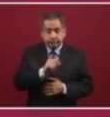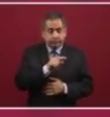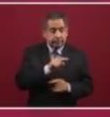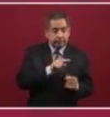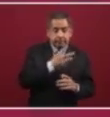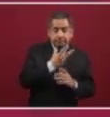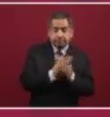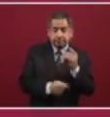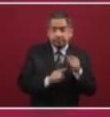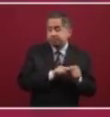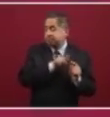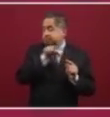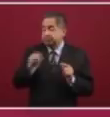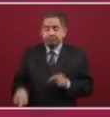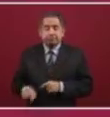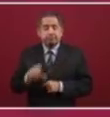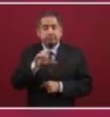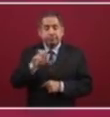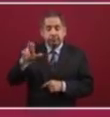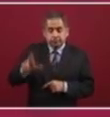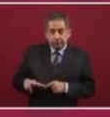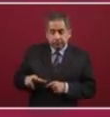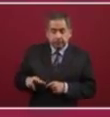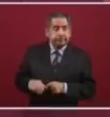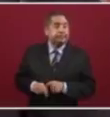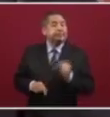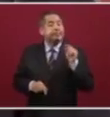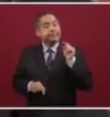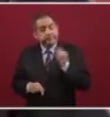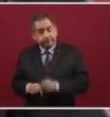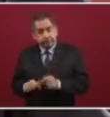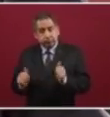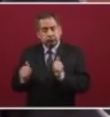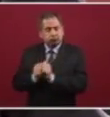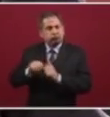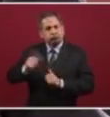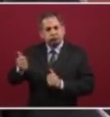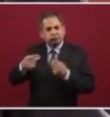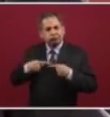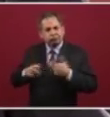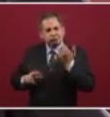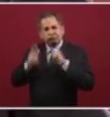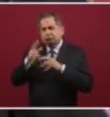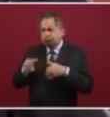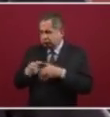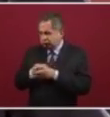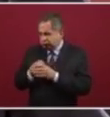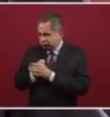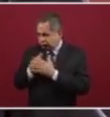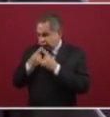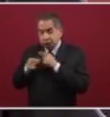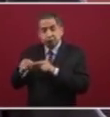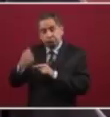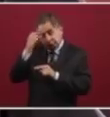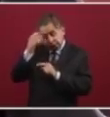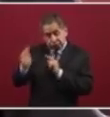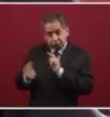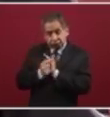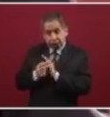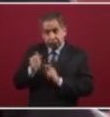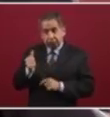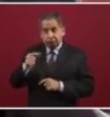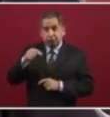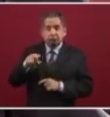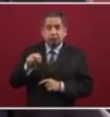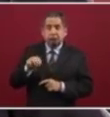Rica y allá se reunió con otros revolucionarios, allá conoció a Antonio